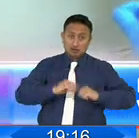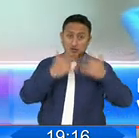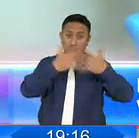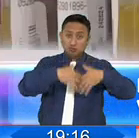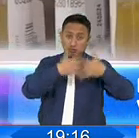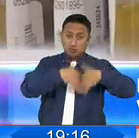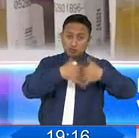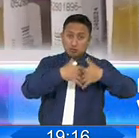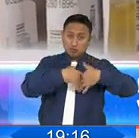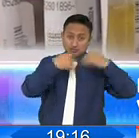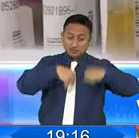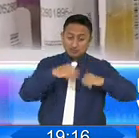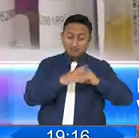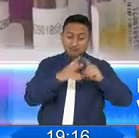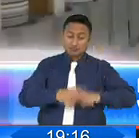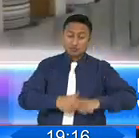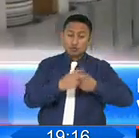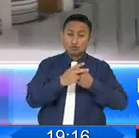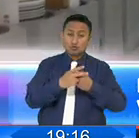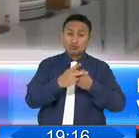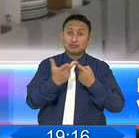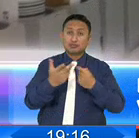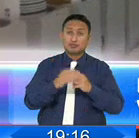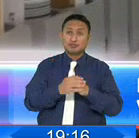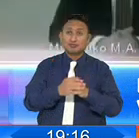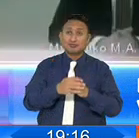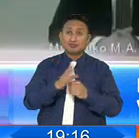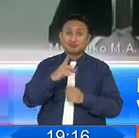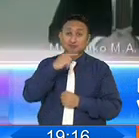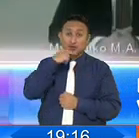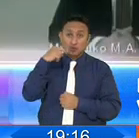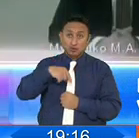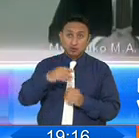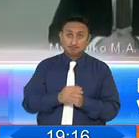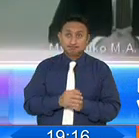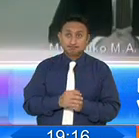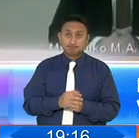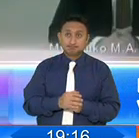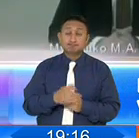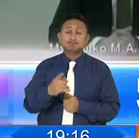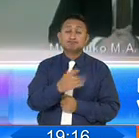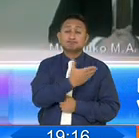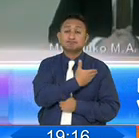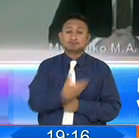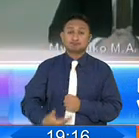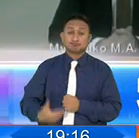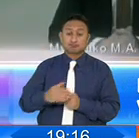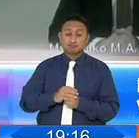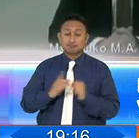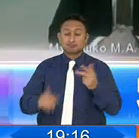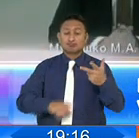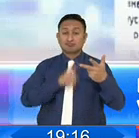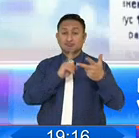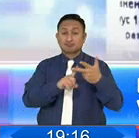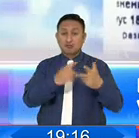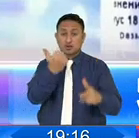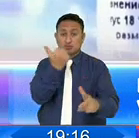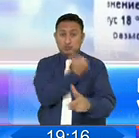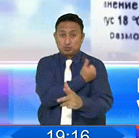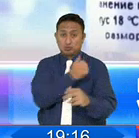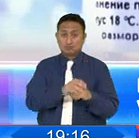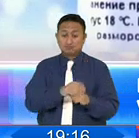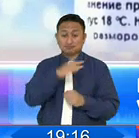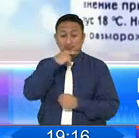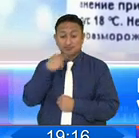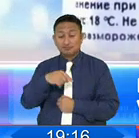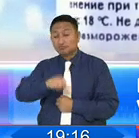producidas y proporcionadas inicialmente en el mercado nacional. Putin además detalló que está en marcha una tercera vacuna. Rusia, a